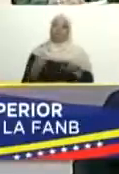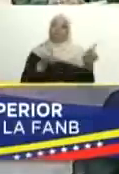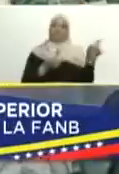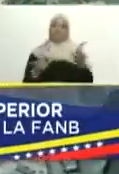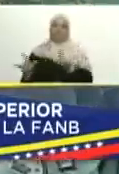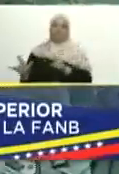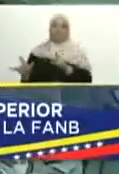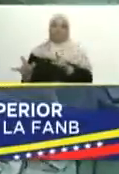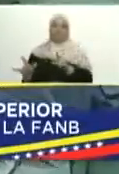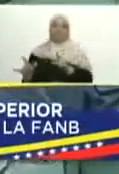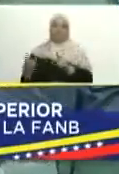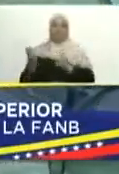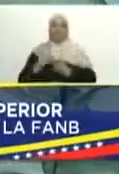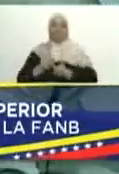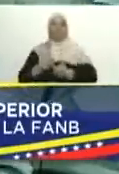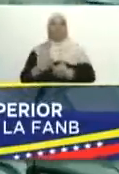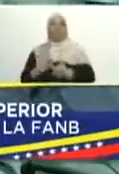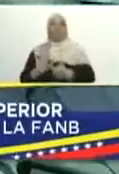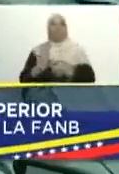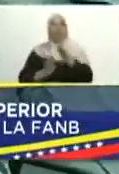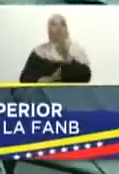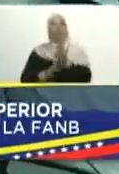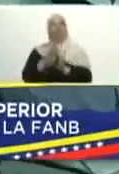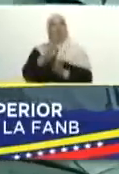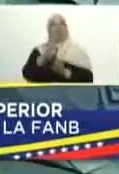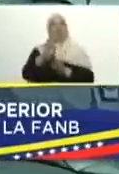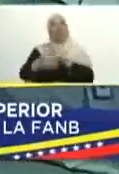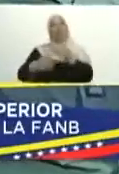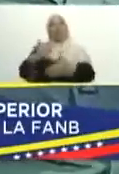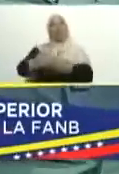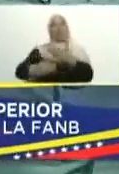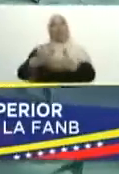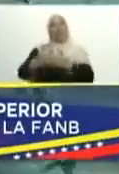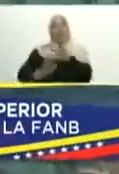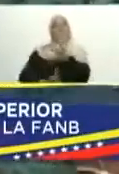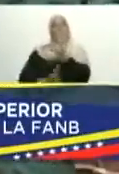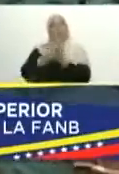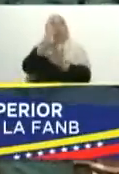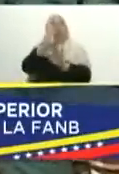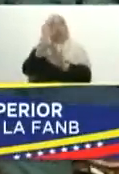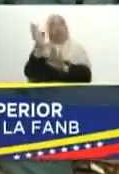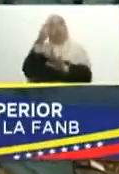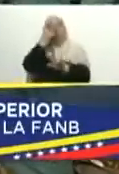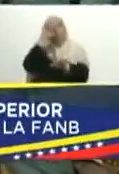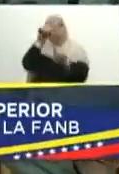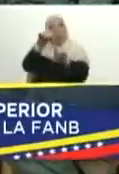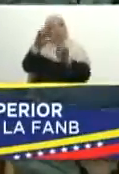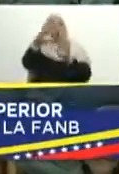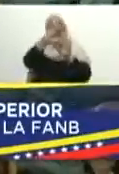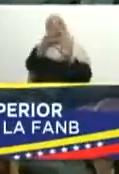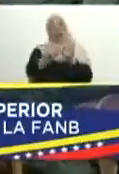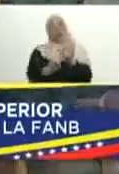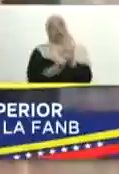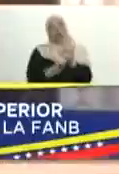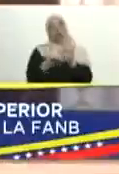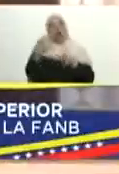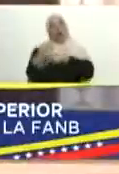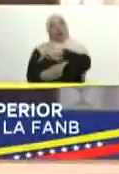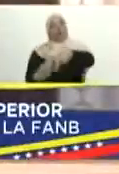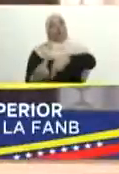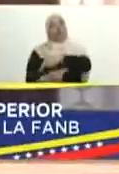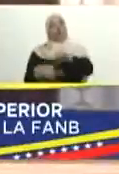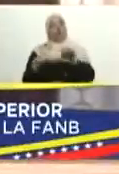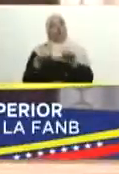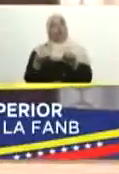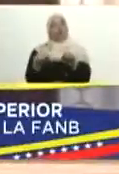lista y dispuesta a seguir avanzando por el camino constitucional, por el camino revolucionario,